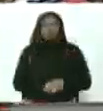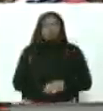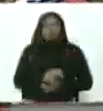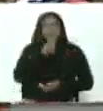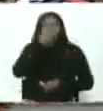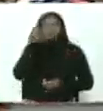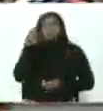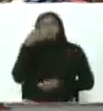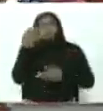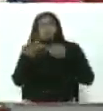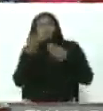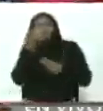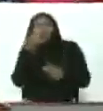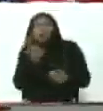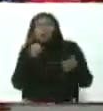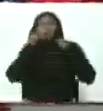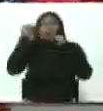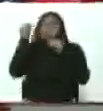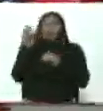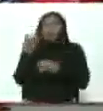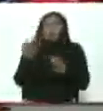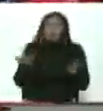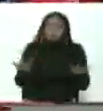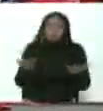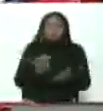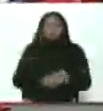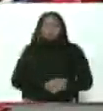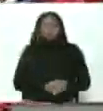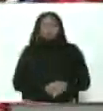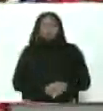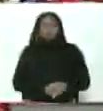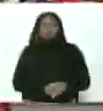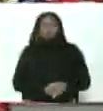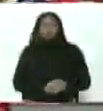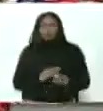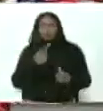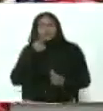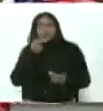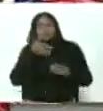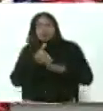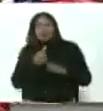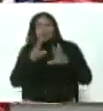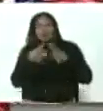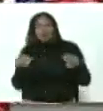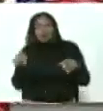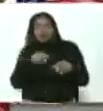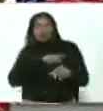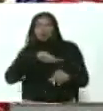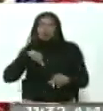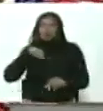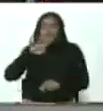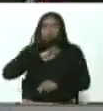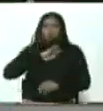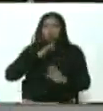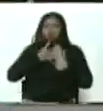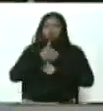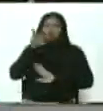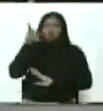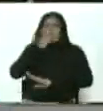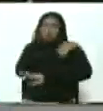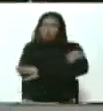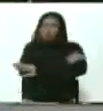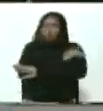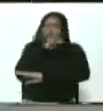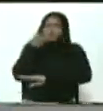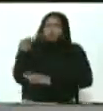21, ¿cuántos vamos a ganar? Porque ellos dicen que aquí hay territorio que es de nosotros, de ellos.